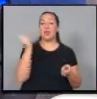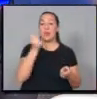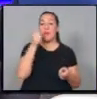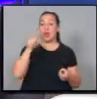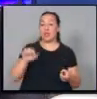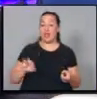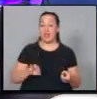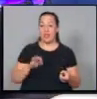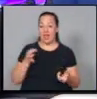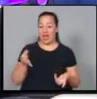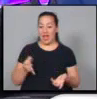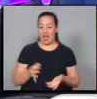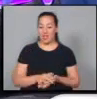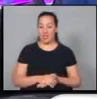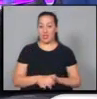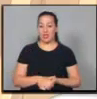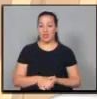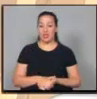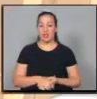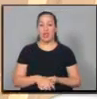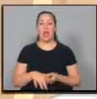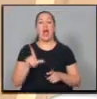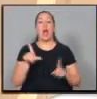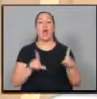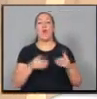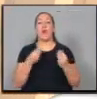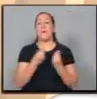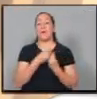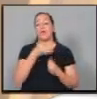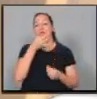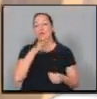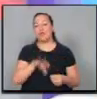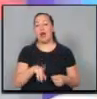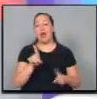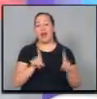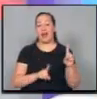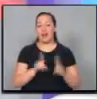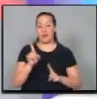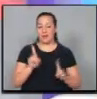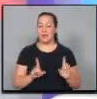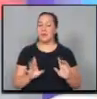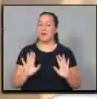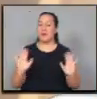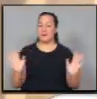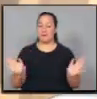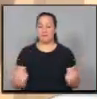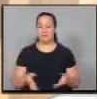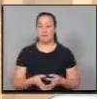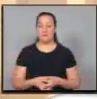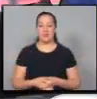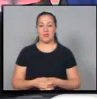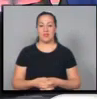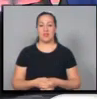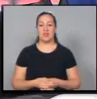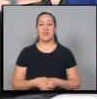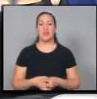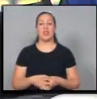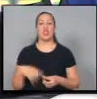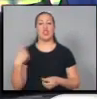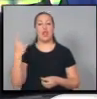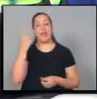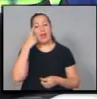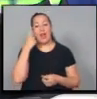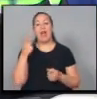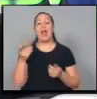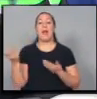de especulaciones, wow. De muchos que están alrededor, un poco de especulación y demás. Y todos especulan en que invite a Cristiano Ronaldo a